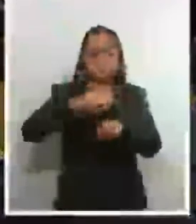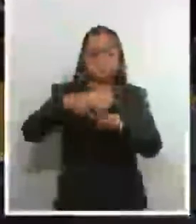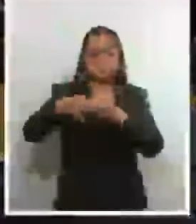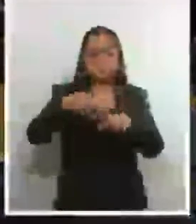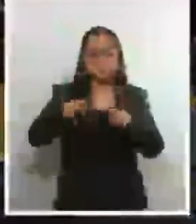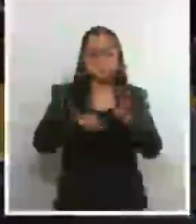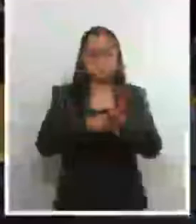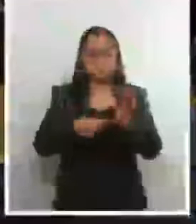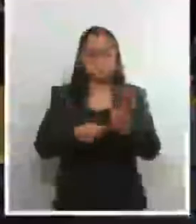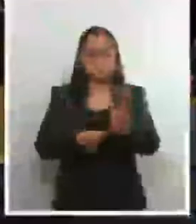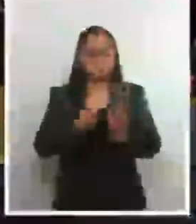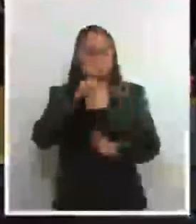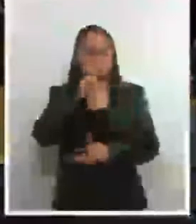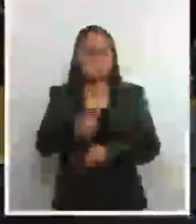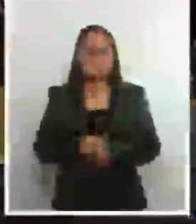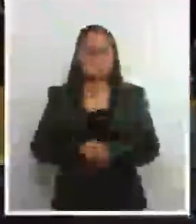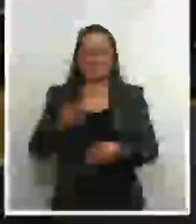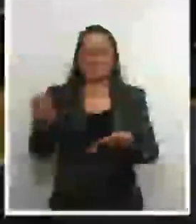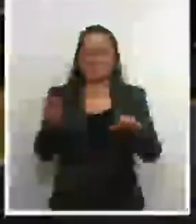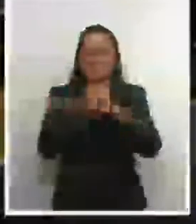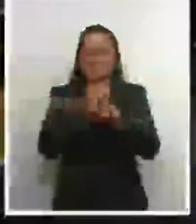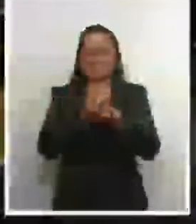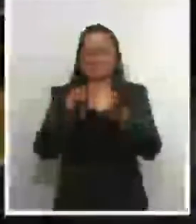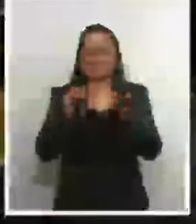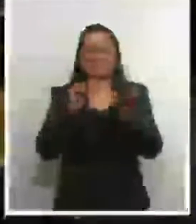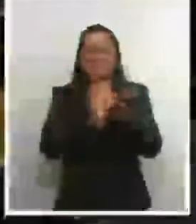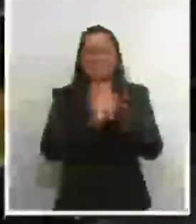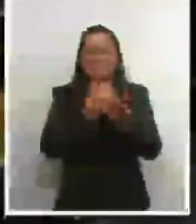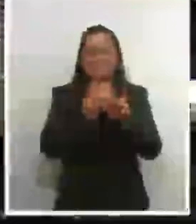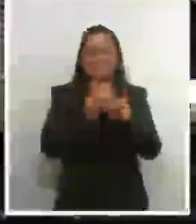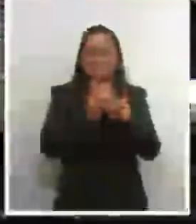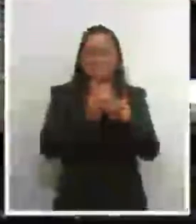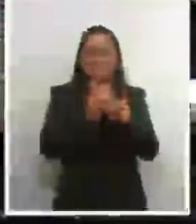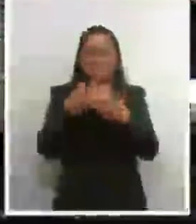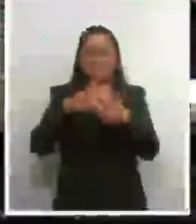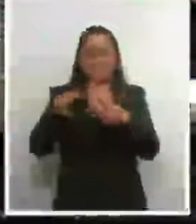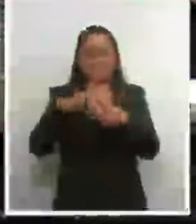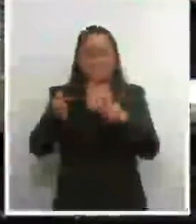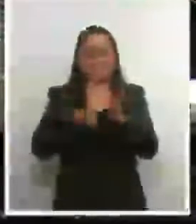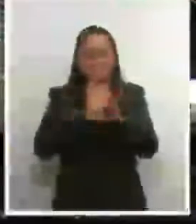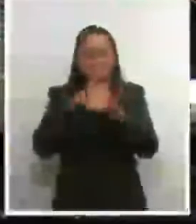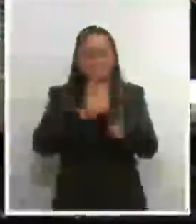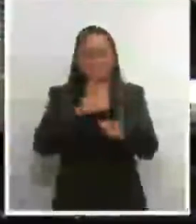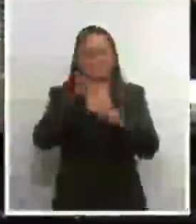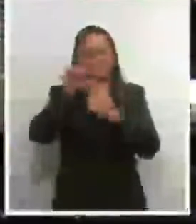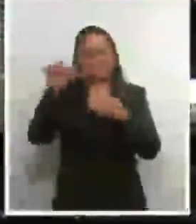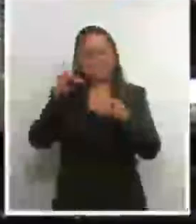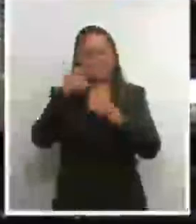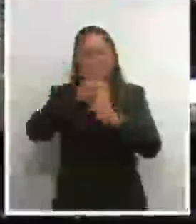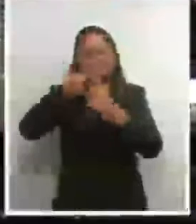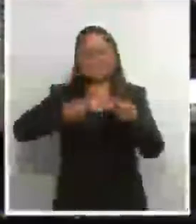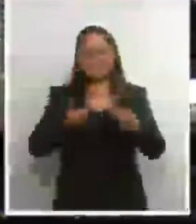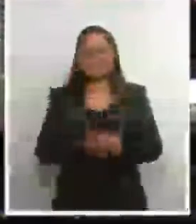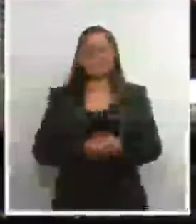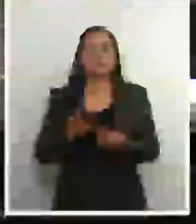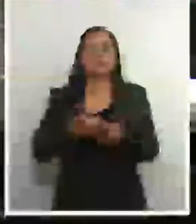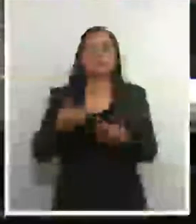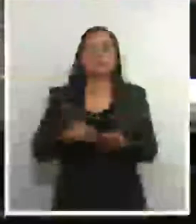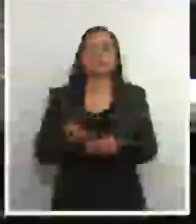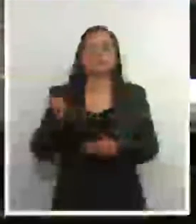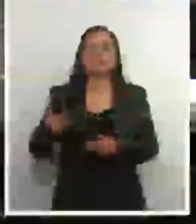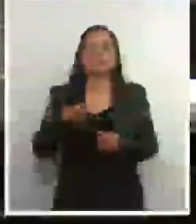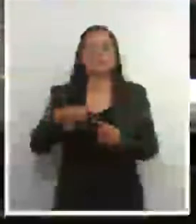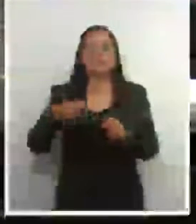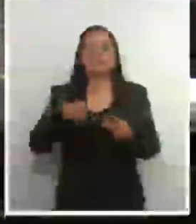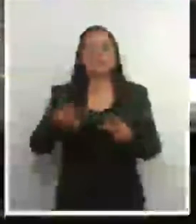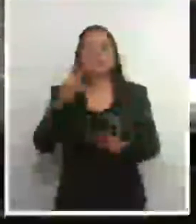no reservados. Incorpórese, bueno, ahorita veremos las reservas en lo particular. Tenemos las